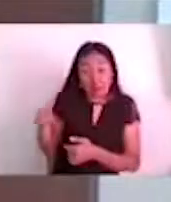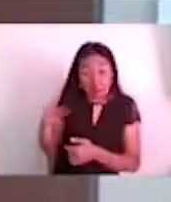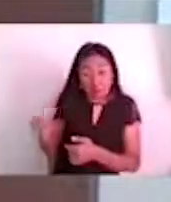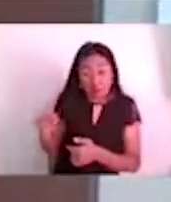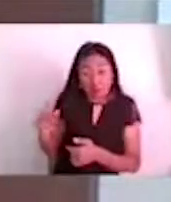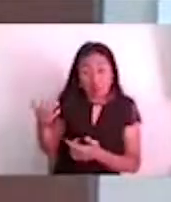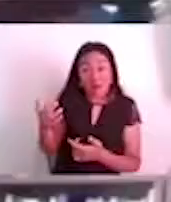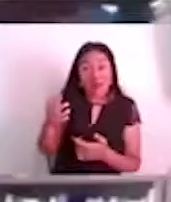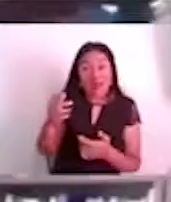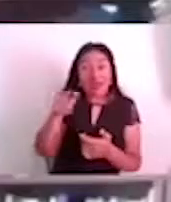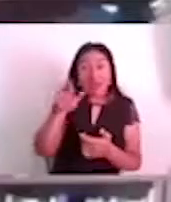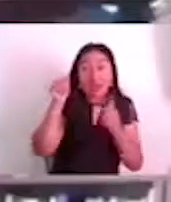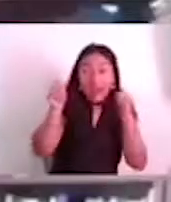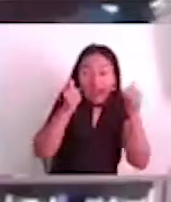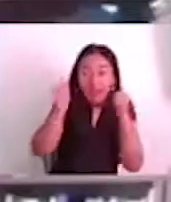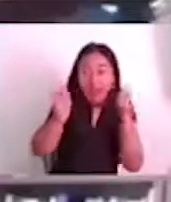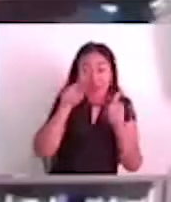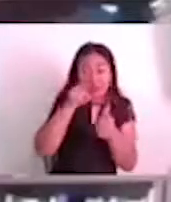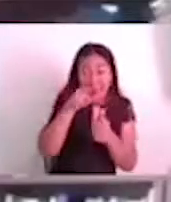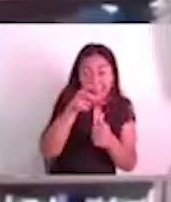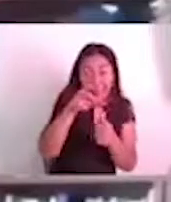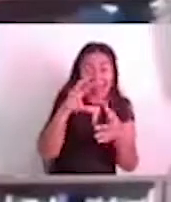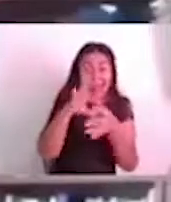Yo dije, bueno, pues ya en el sermón salí.